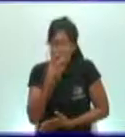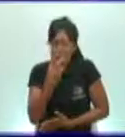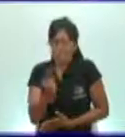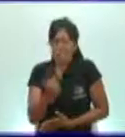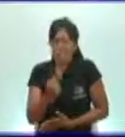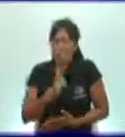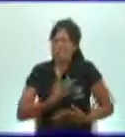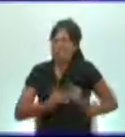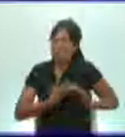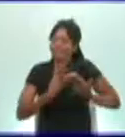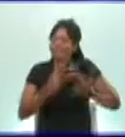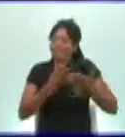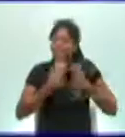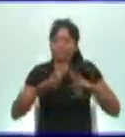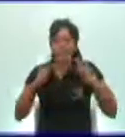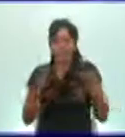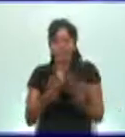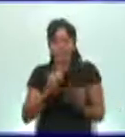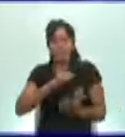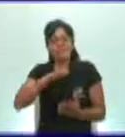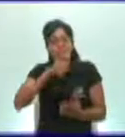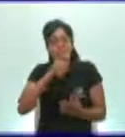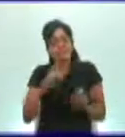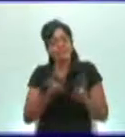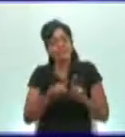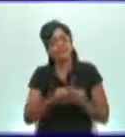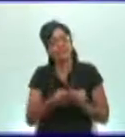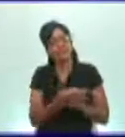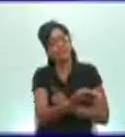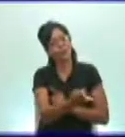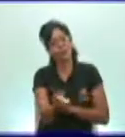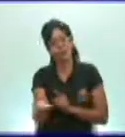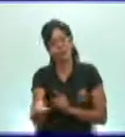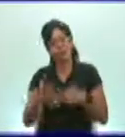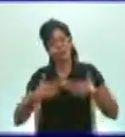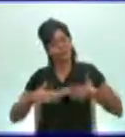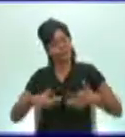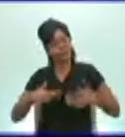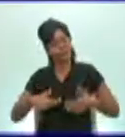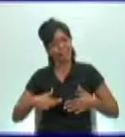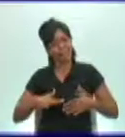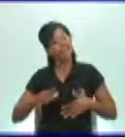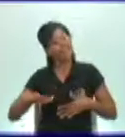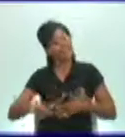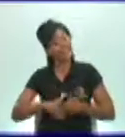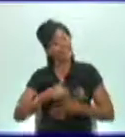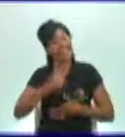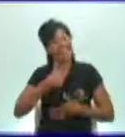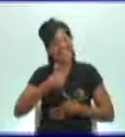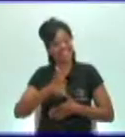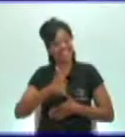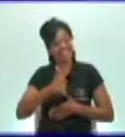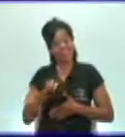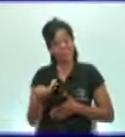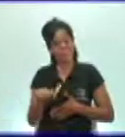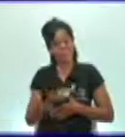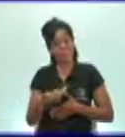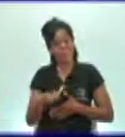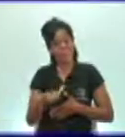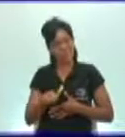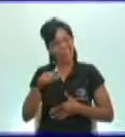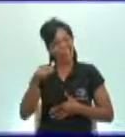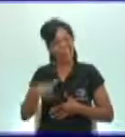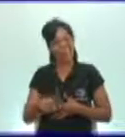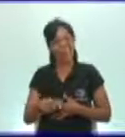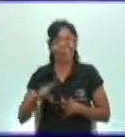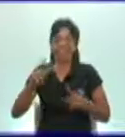dedicársela a todas las madres que están ahí con ustedes, ahí tranquilitas, también a la directora que nos está reproduciendo la teleclase y a